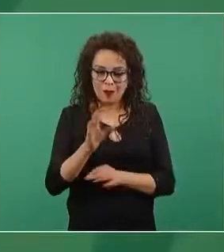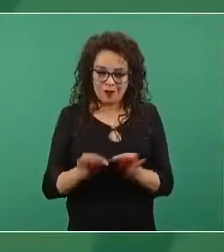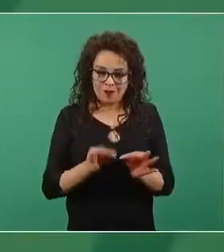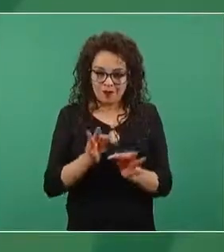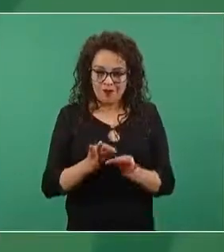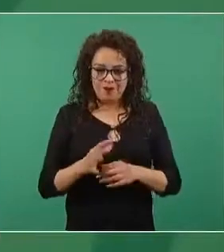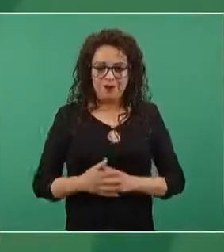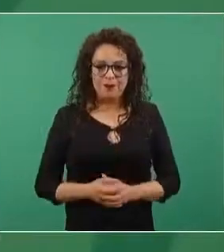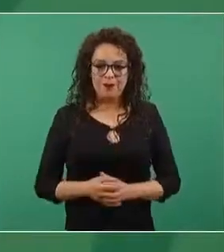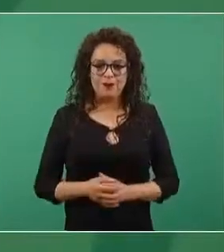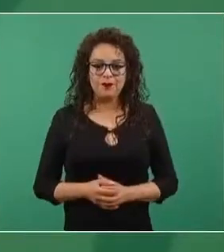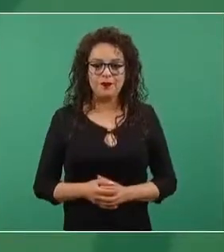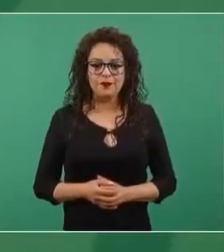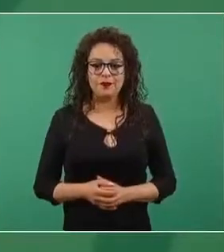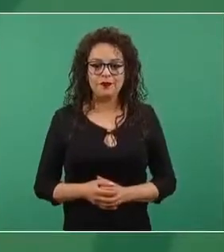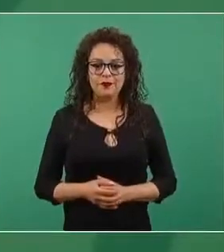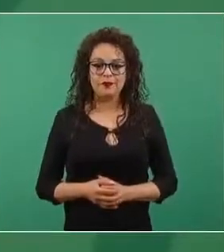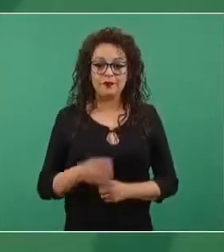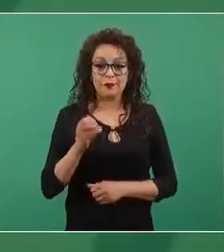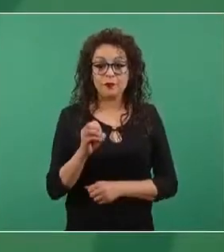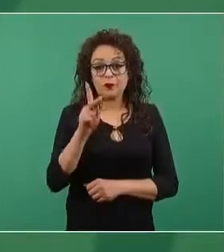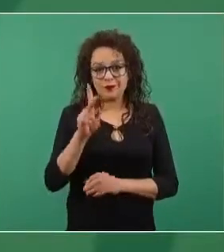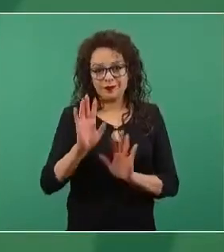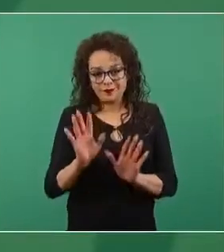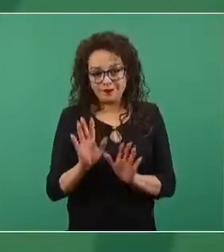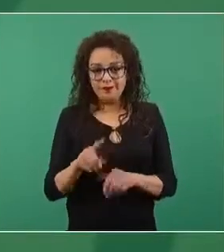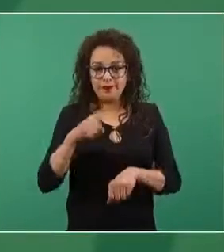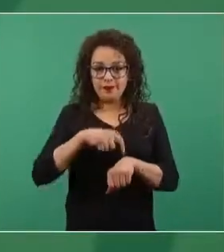Pues bueno, si les parece, siendo ya las